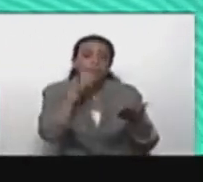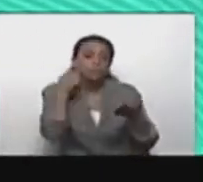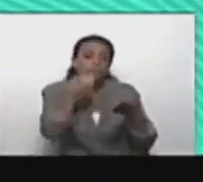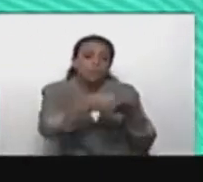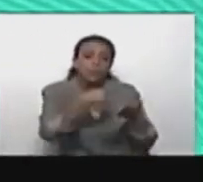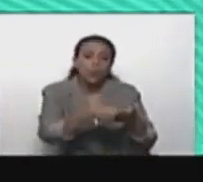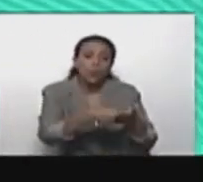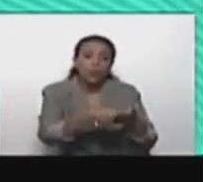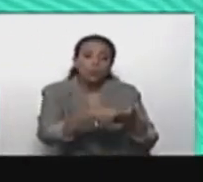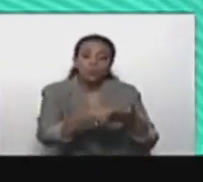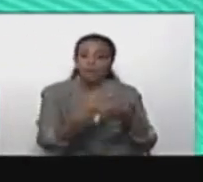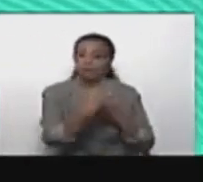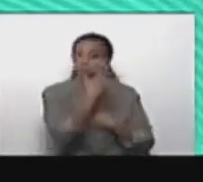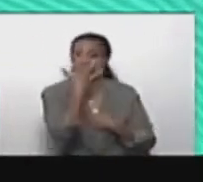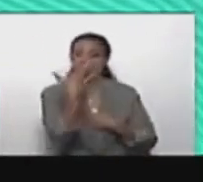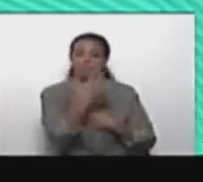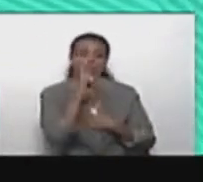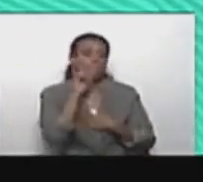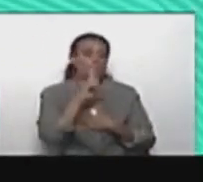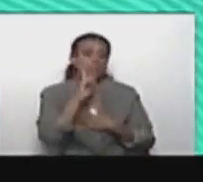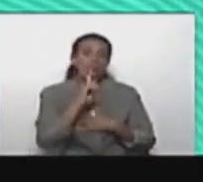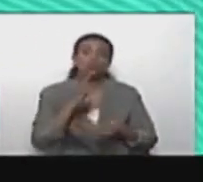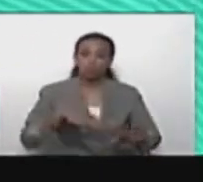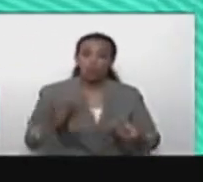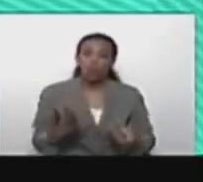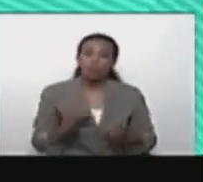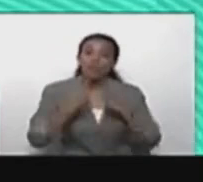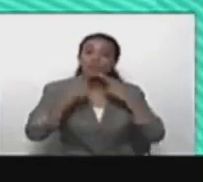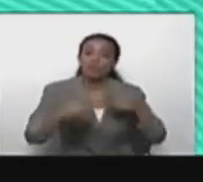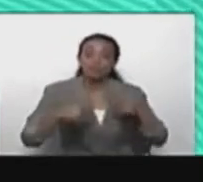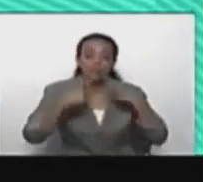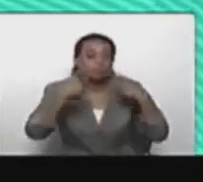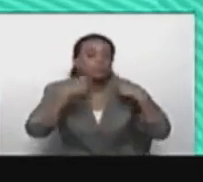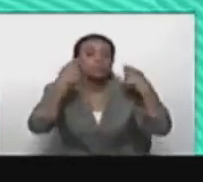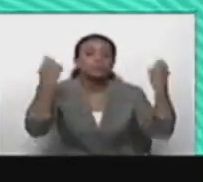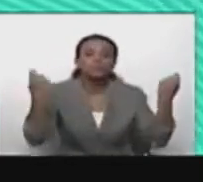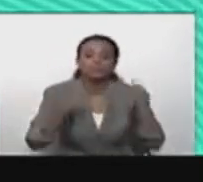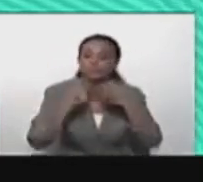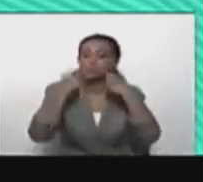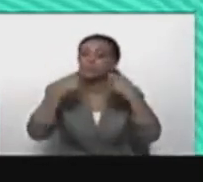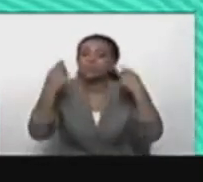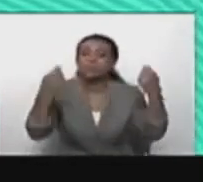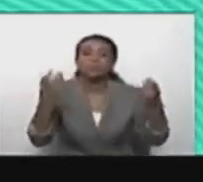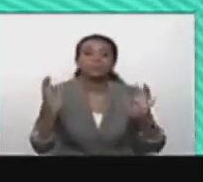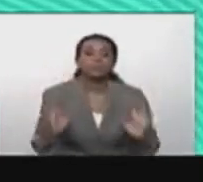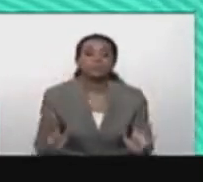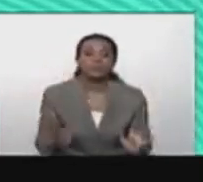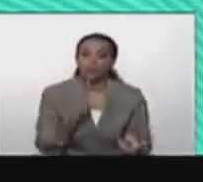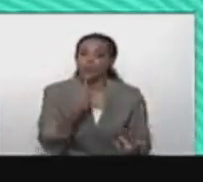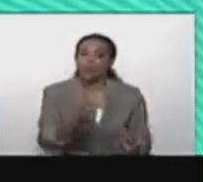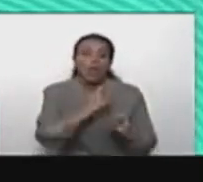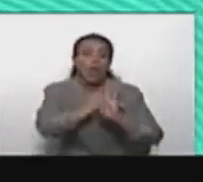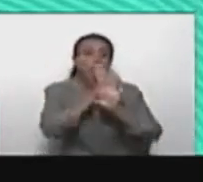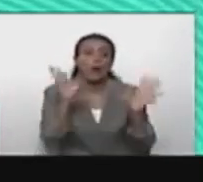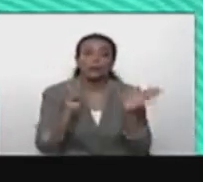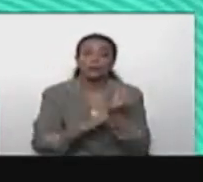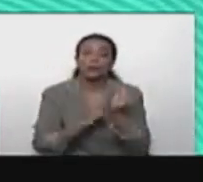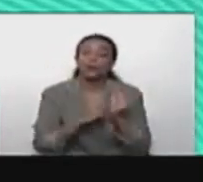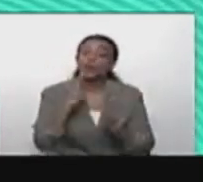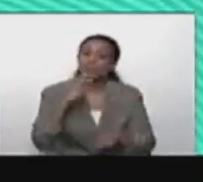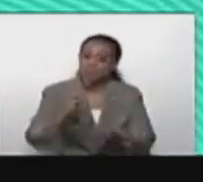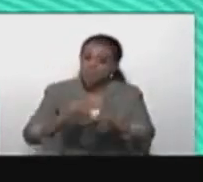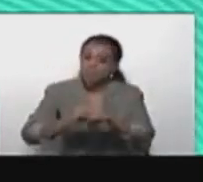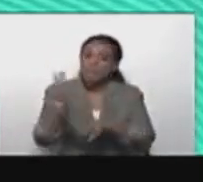Pero si no cesan de manipular y de mentir, tendré que decirlo todo, todo lo que hay que decir. Solamente le digo al pueblo de